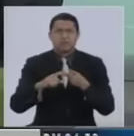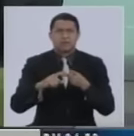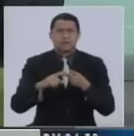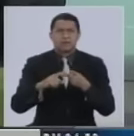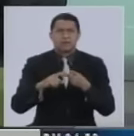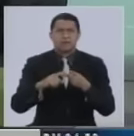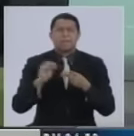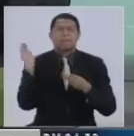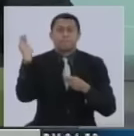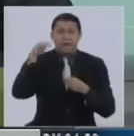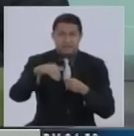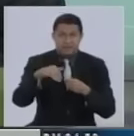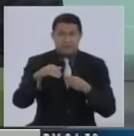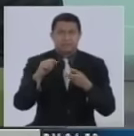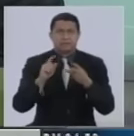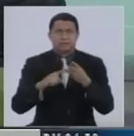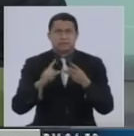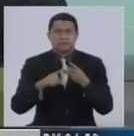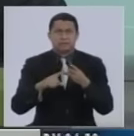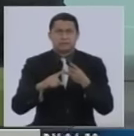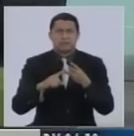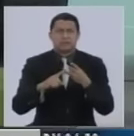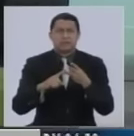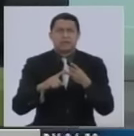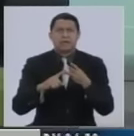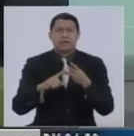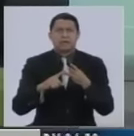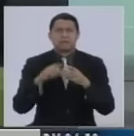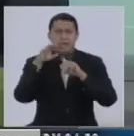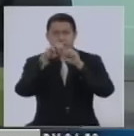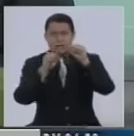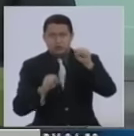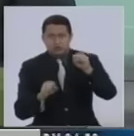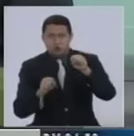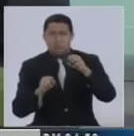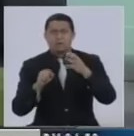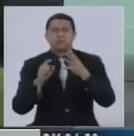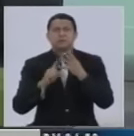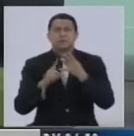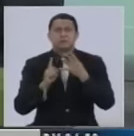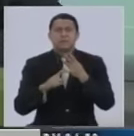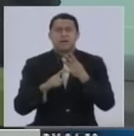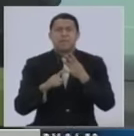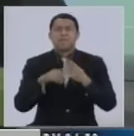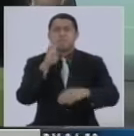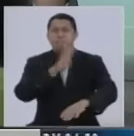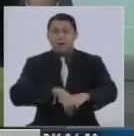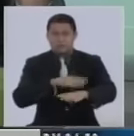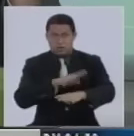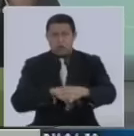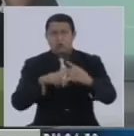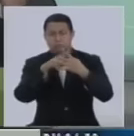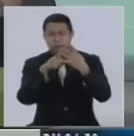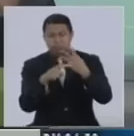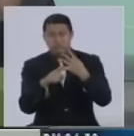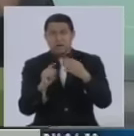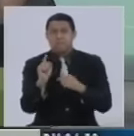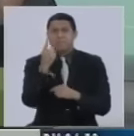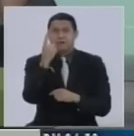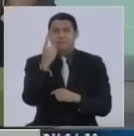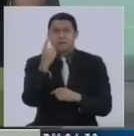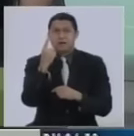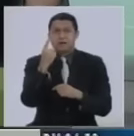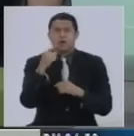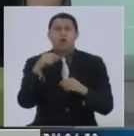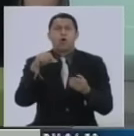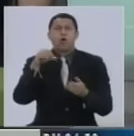maracay hospital patrocinio Peña Ruiz en San Cristóbal y hospital Luis rasetti en Barcelona y la central está en el en